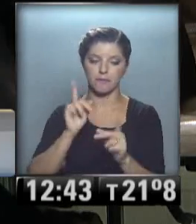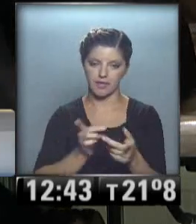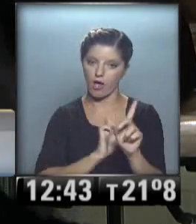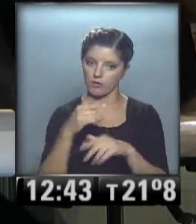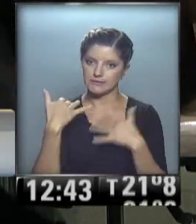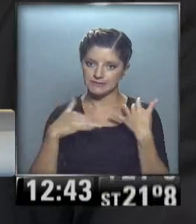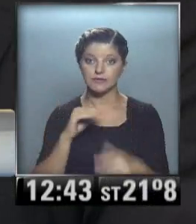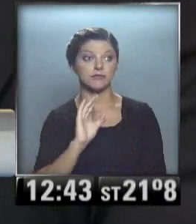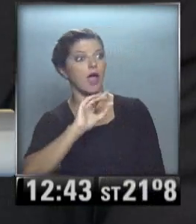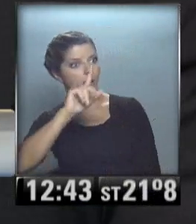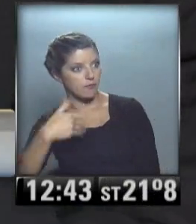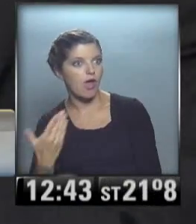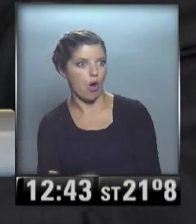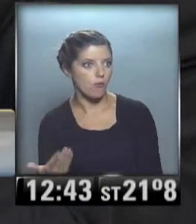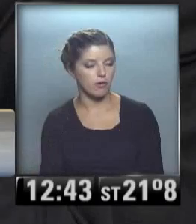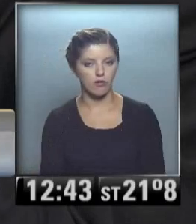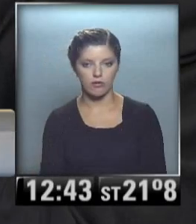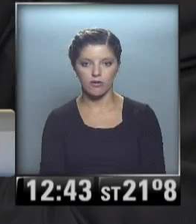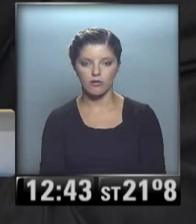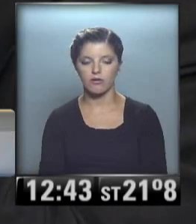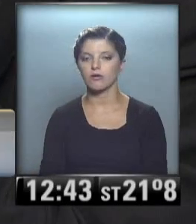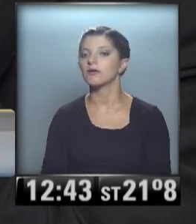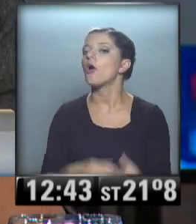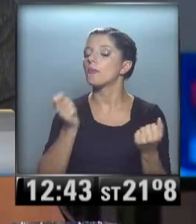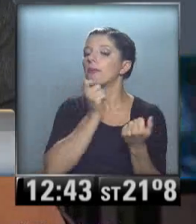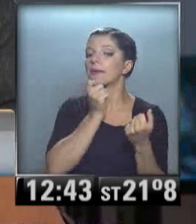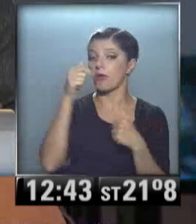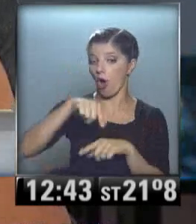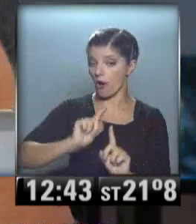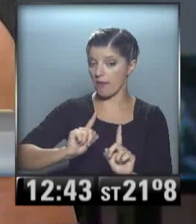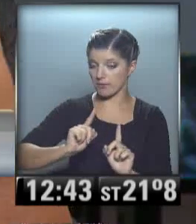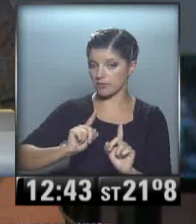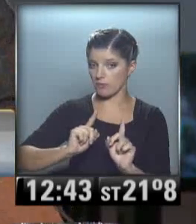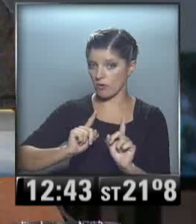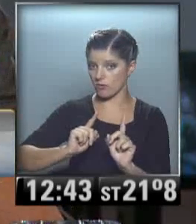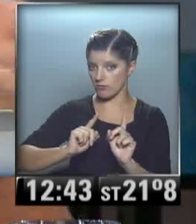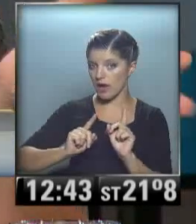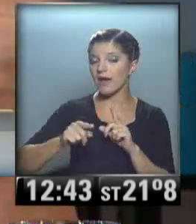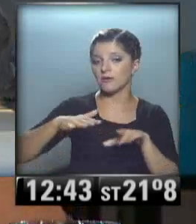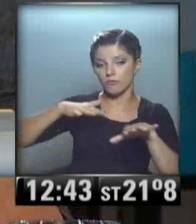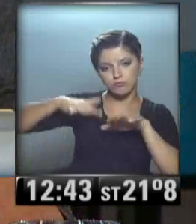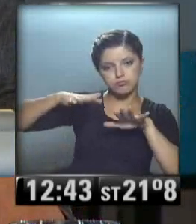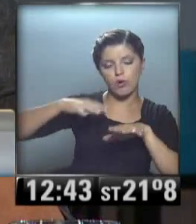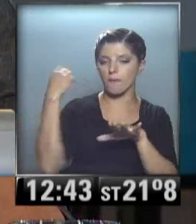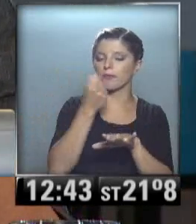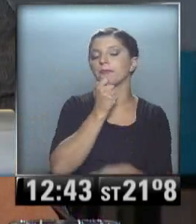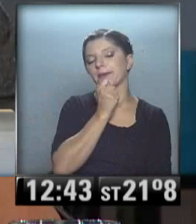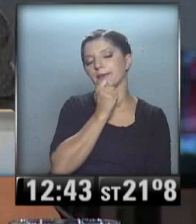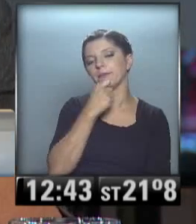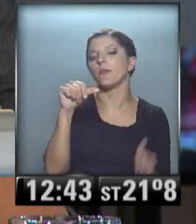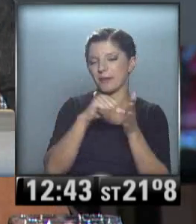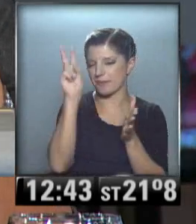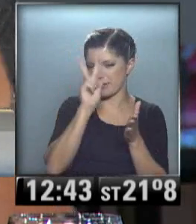recordando ahora parte que de eso, obviamente, que hay, por ejemplo, en este momento en que aparecen movilizaciones importantes, por ejemplo, el caso de